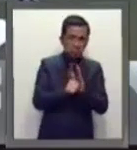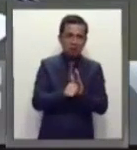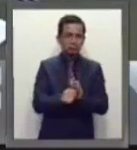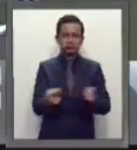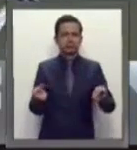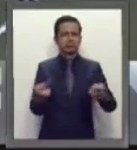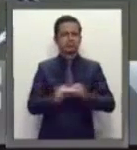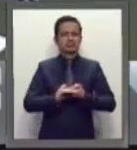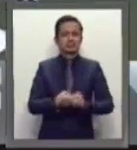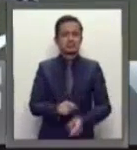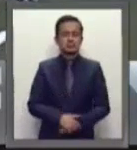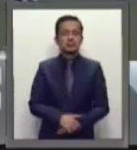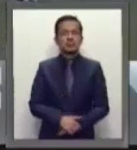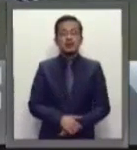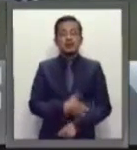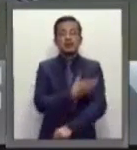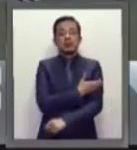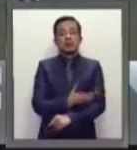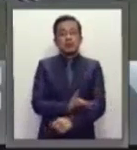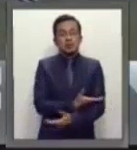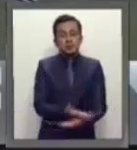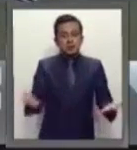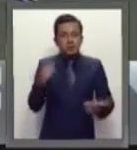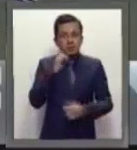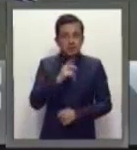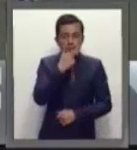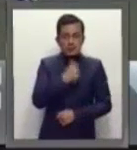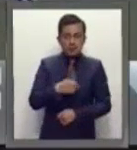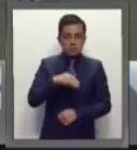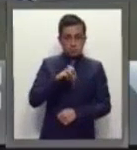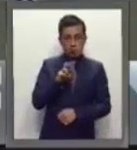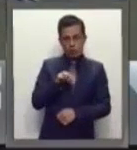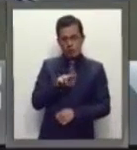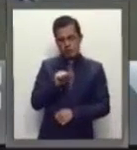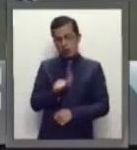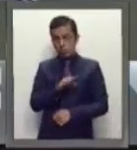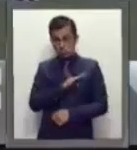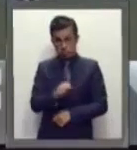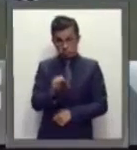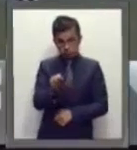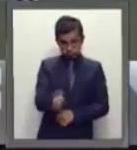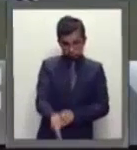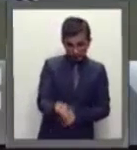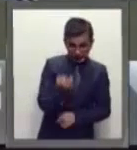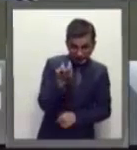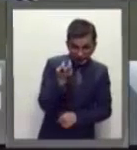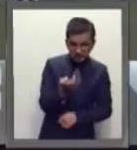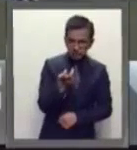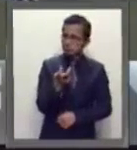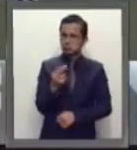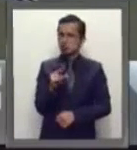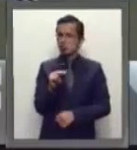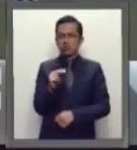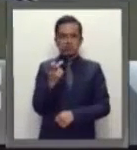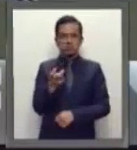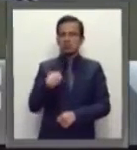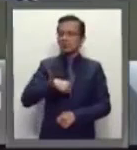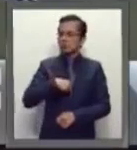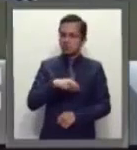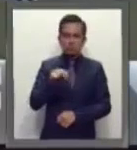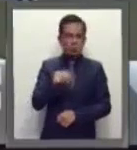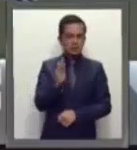compañeras y compañeros morena no puede avalar esta reforma estamos obligados a votar en contra y a